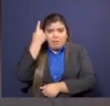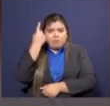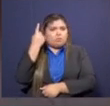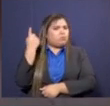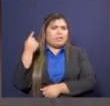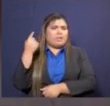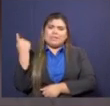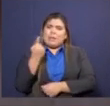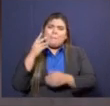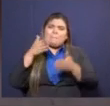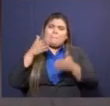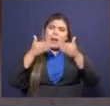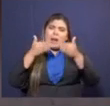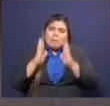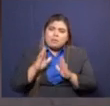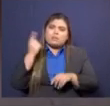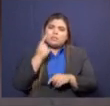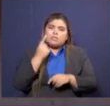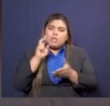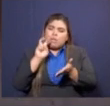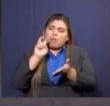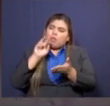Siempre nos hemos levantado.